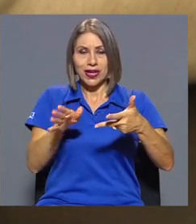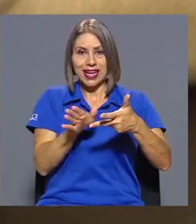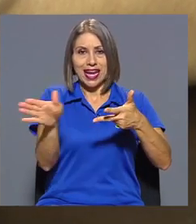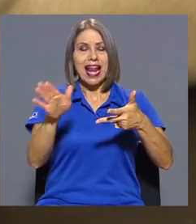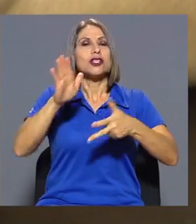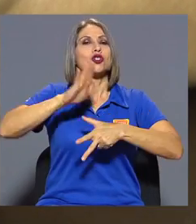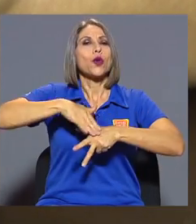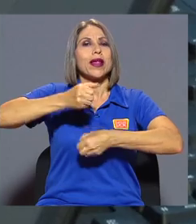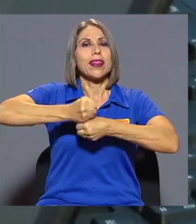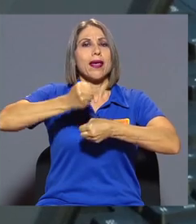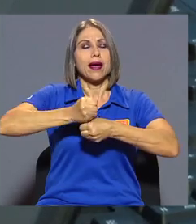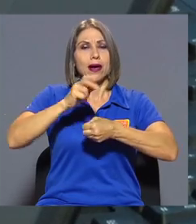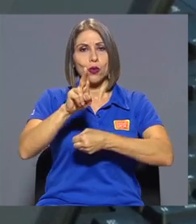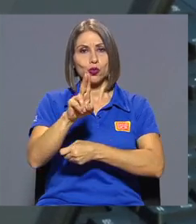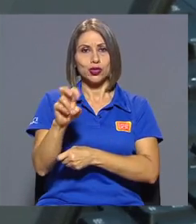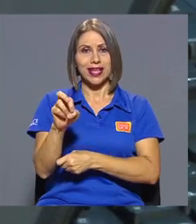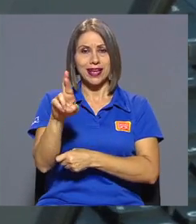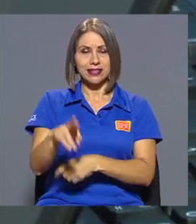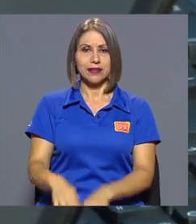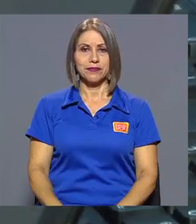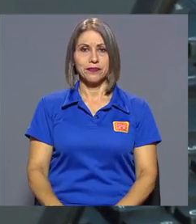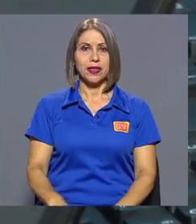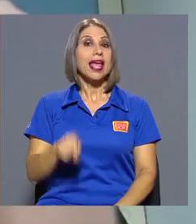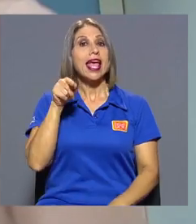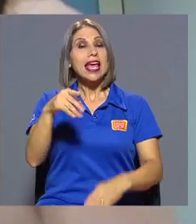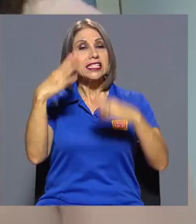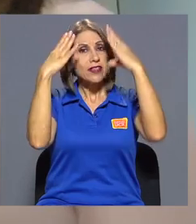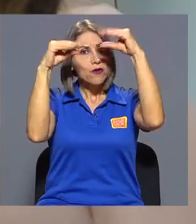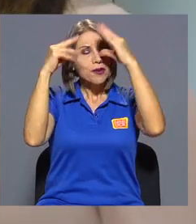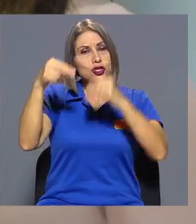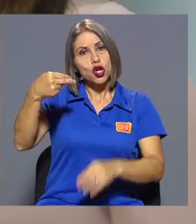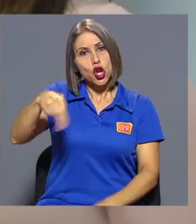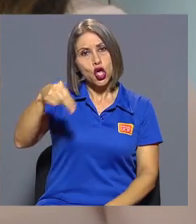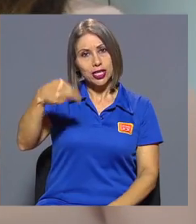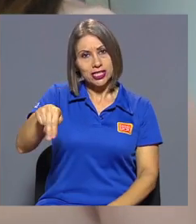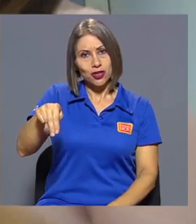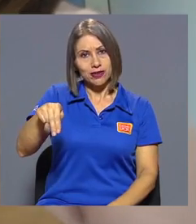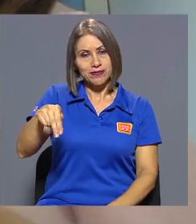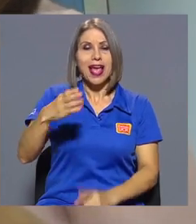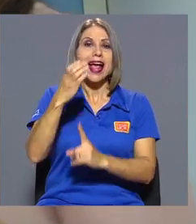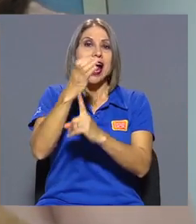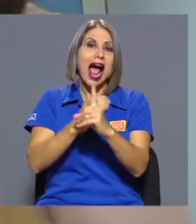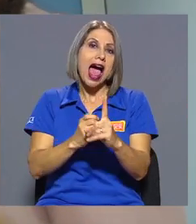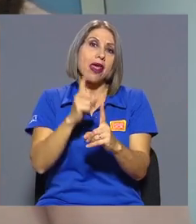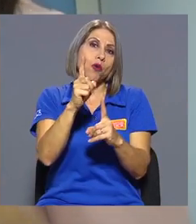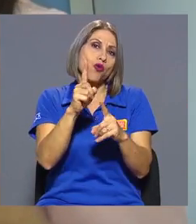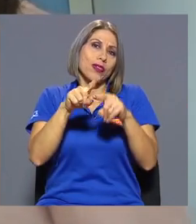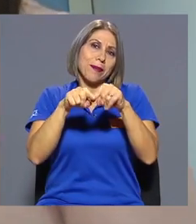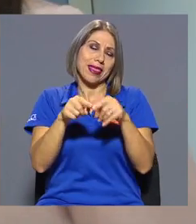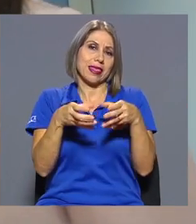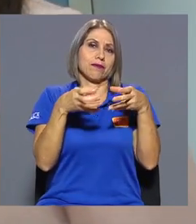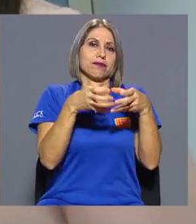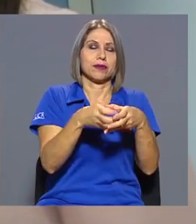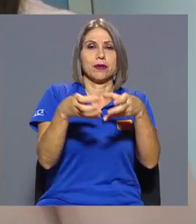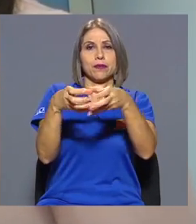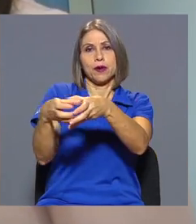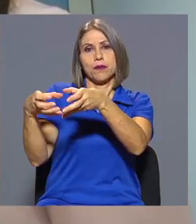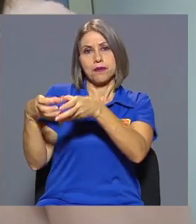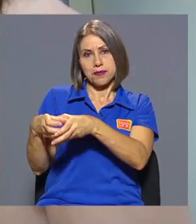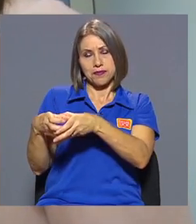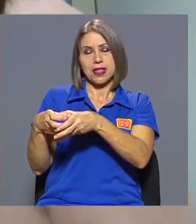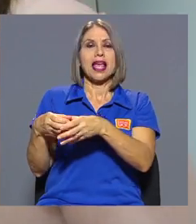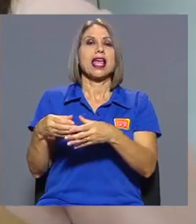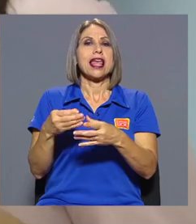general del quehacer de la UCR. Es información noticiosa, cada uno de los canales, dependiendo del público al que va